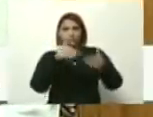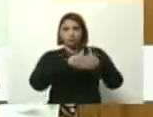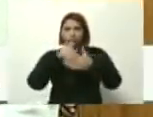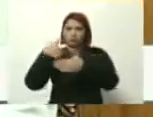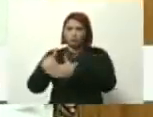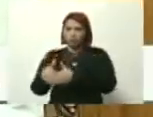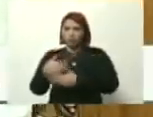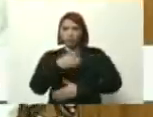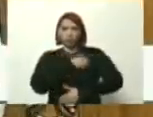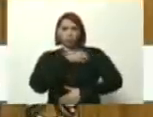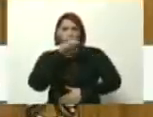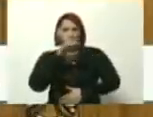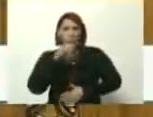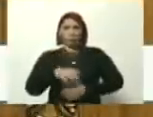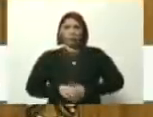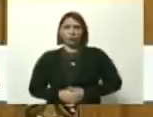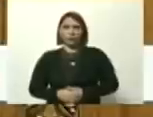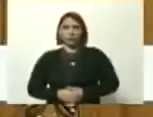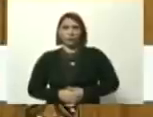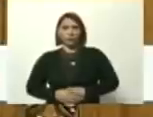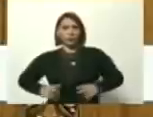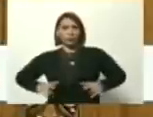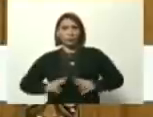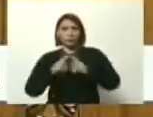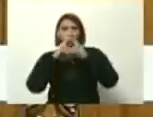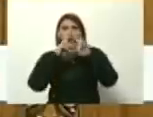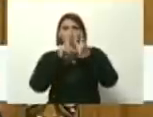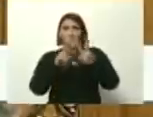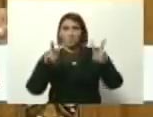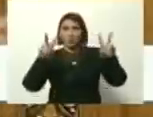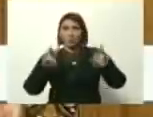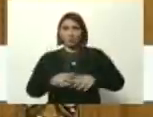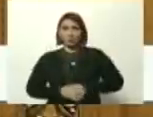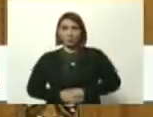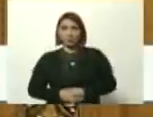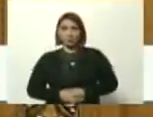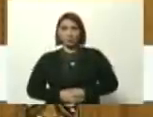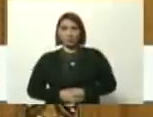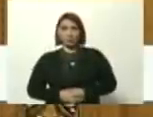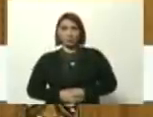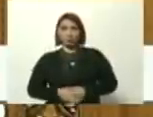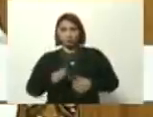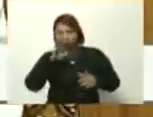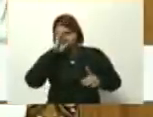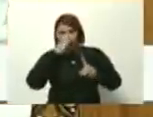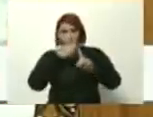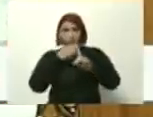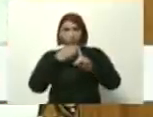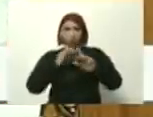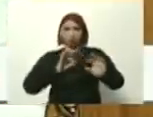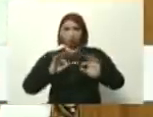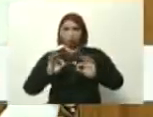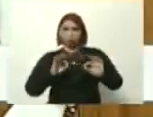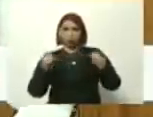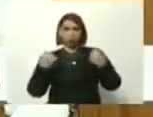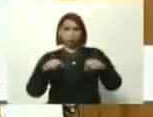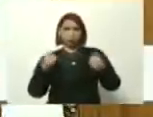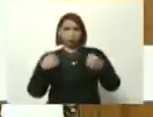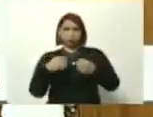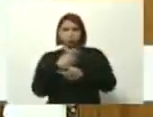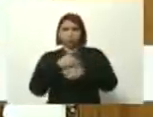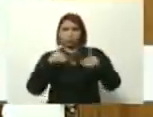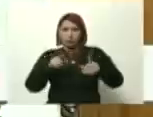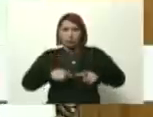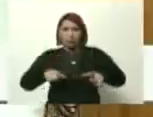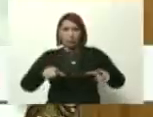soberano, por la vía del encuentro pacífico, por la vía del ejercicio democrático. Y este es el espacio,